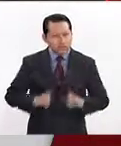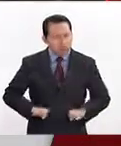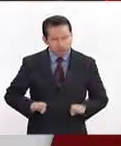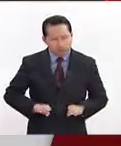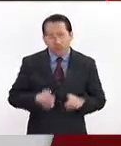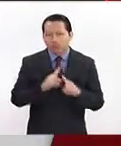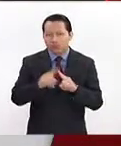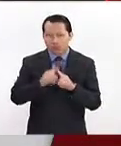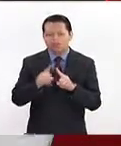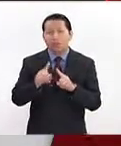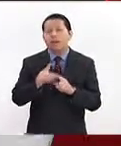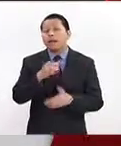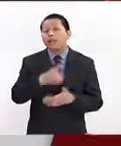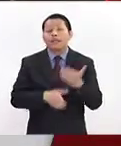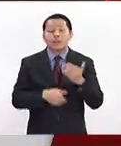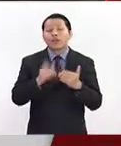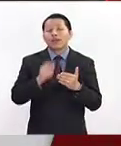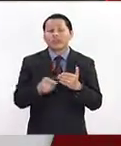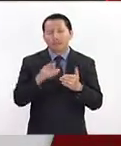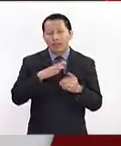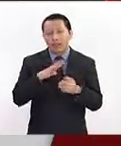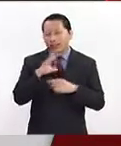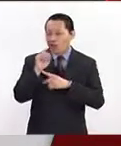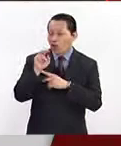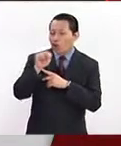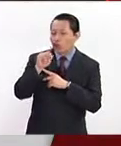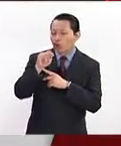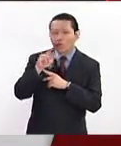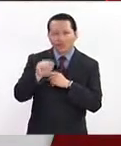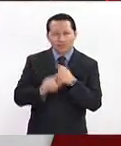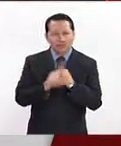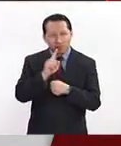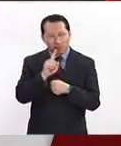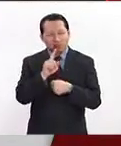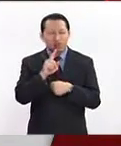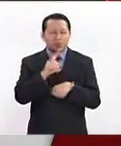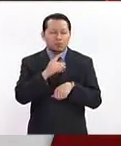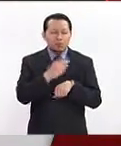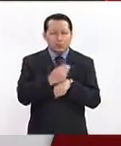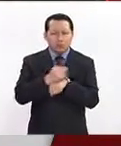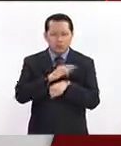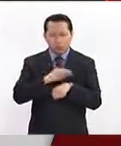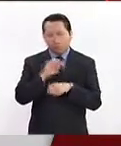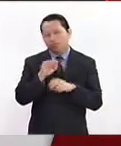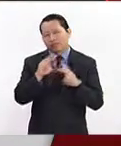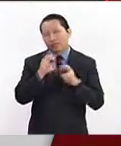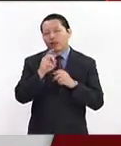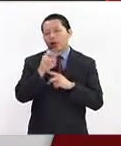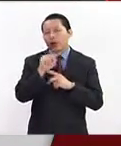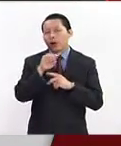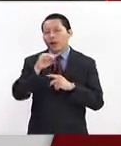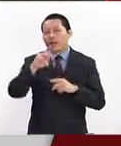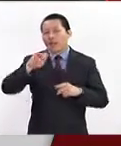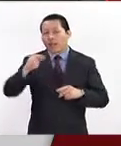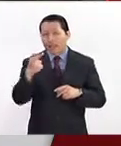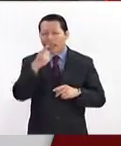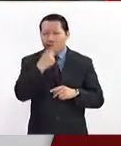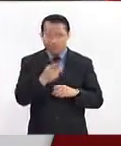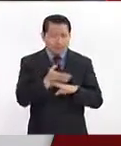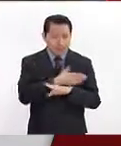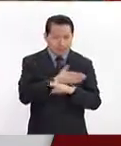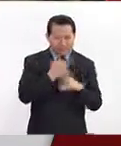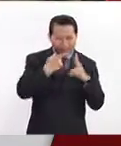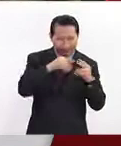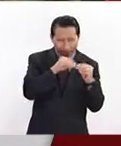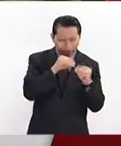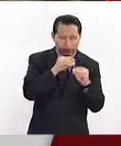el capítulo de solución de controversias en temas de dumping. Incluso antes de que empezaran las negociaciones dijeron que ese tema podría